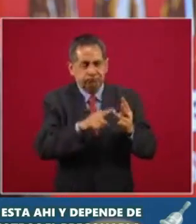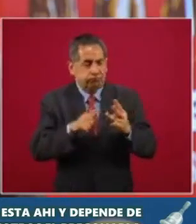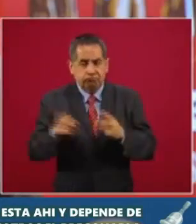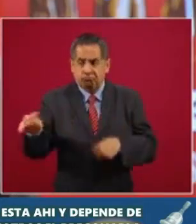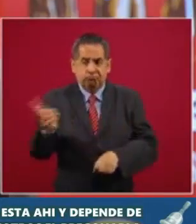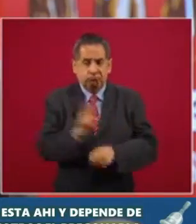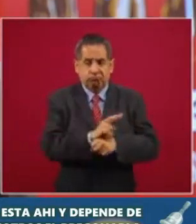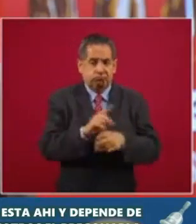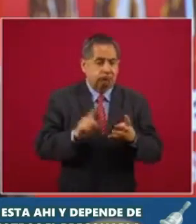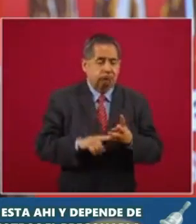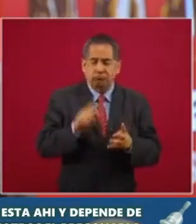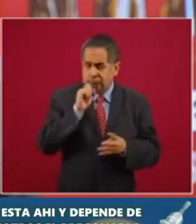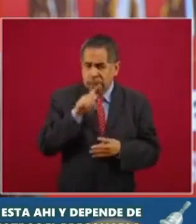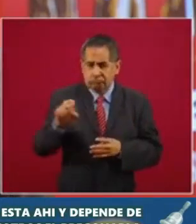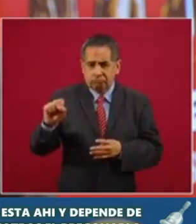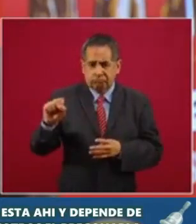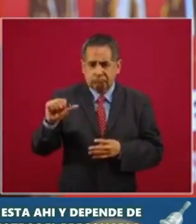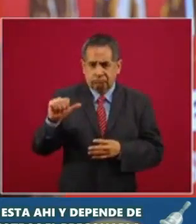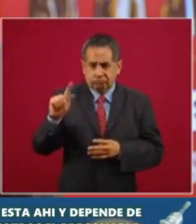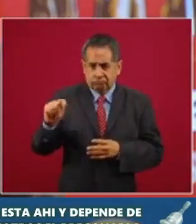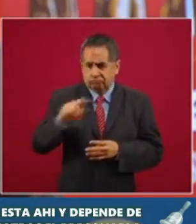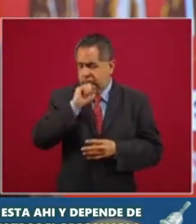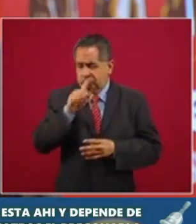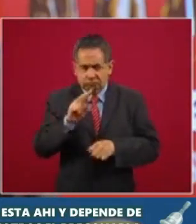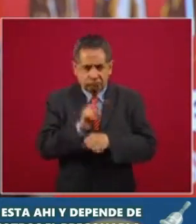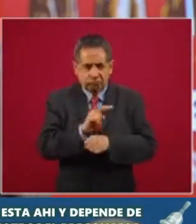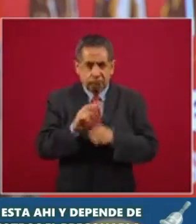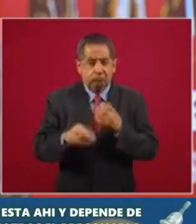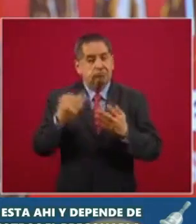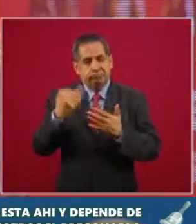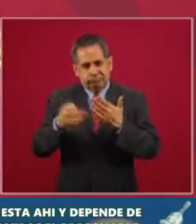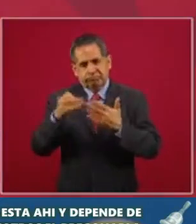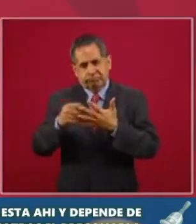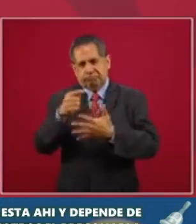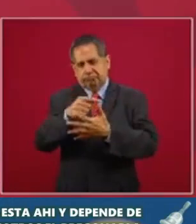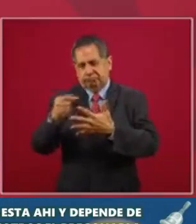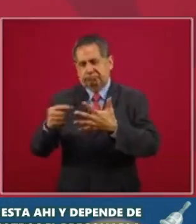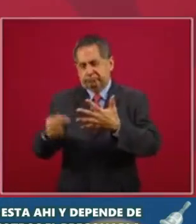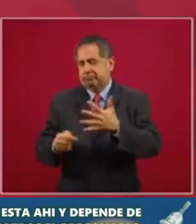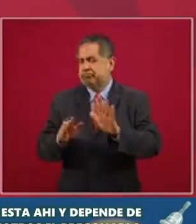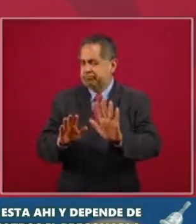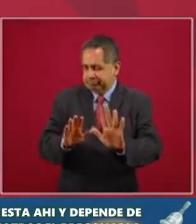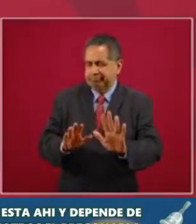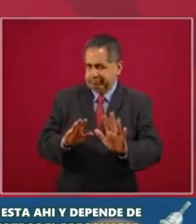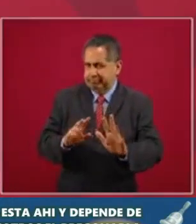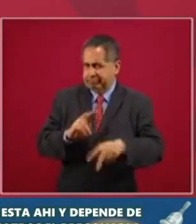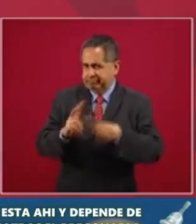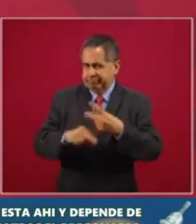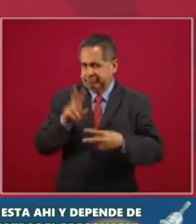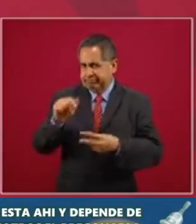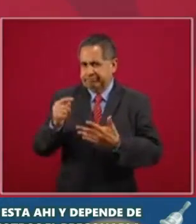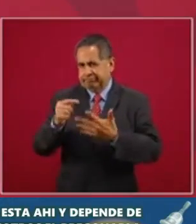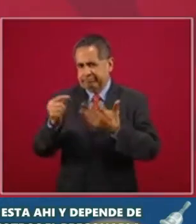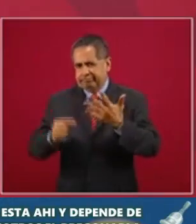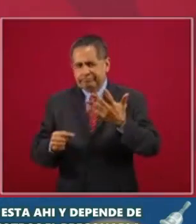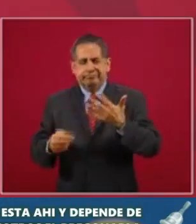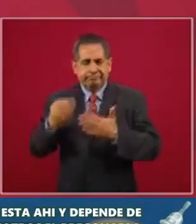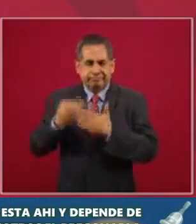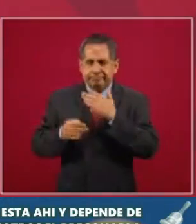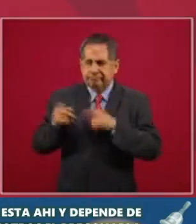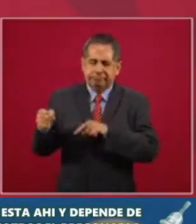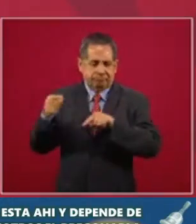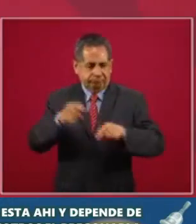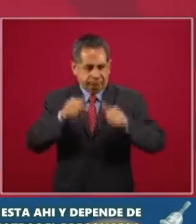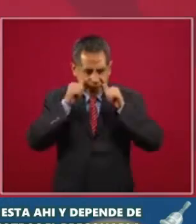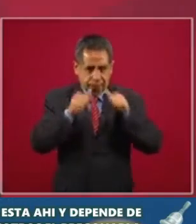luego en el SAT y nos faltan otros asuntos que se